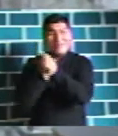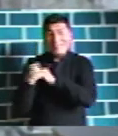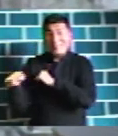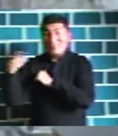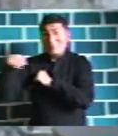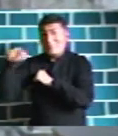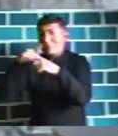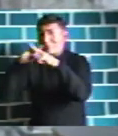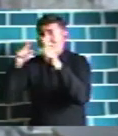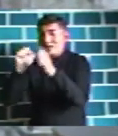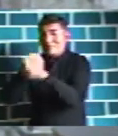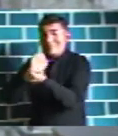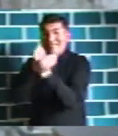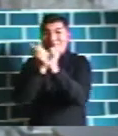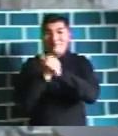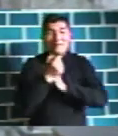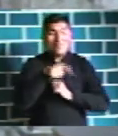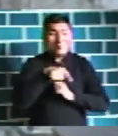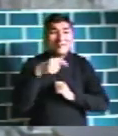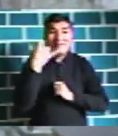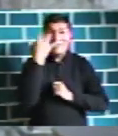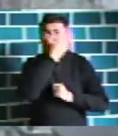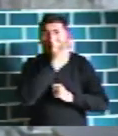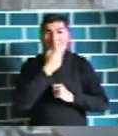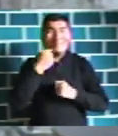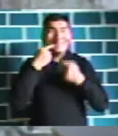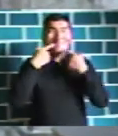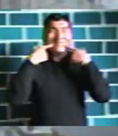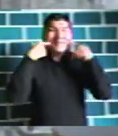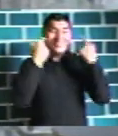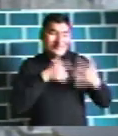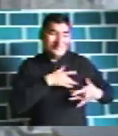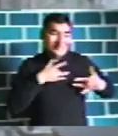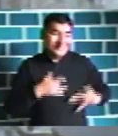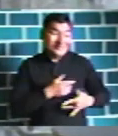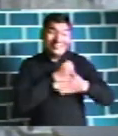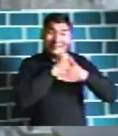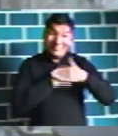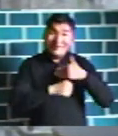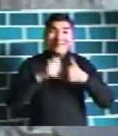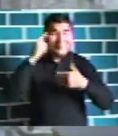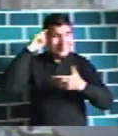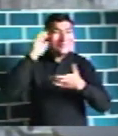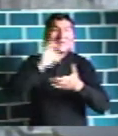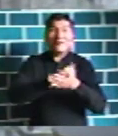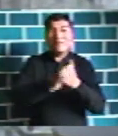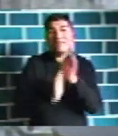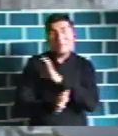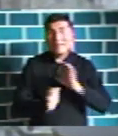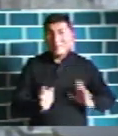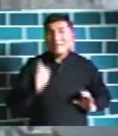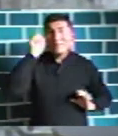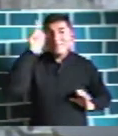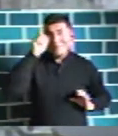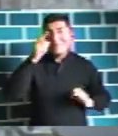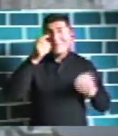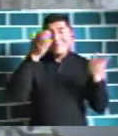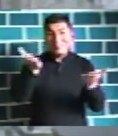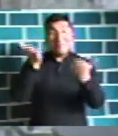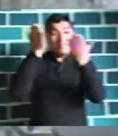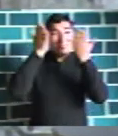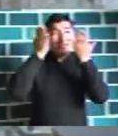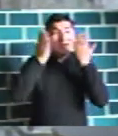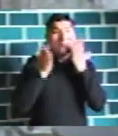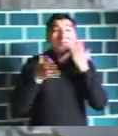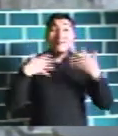a una bonita sonrisa que nace del corazón porque creemos en cristo que nos produce y